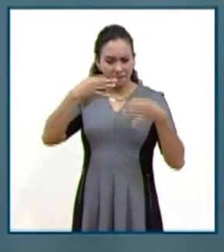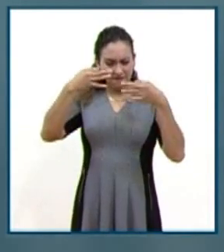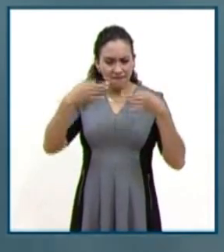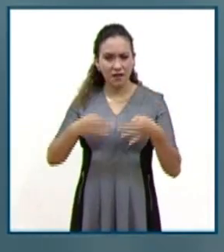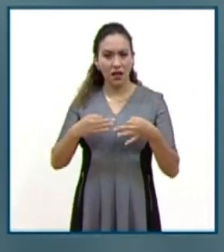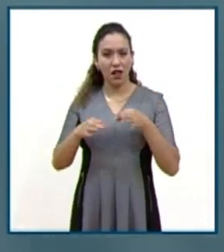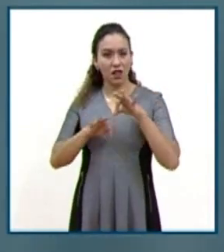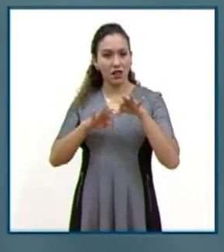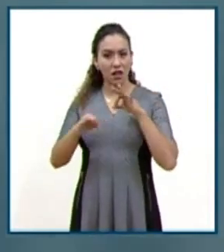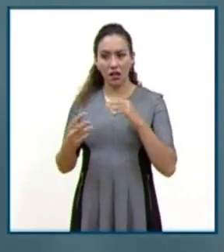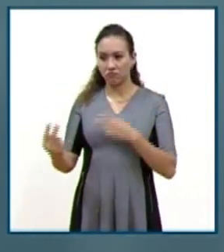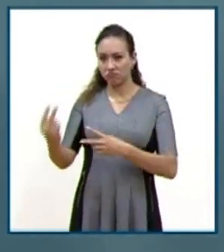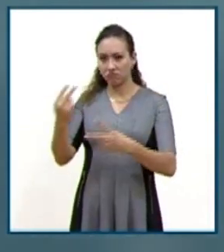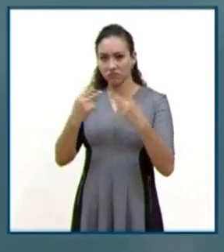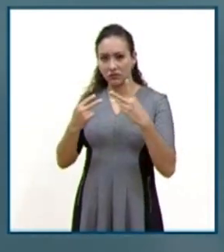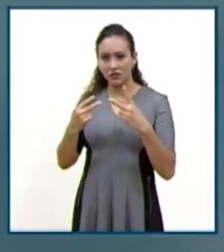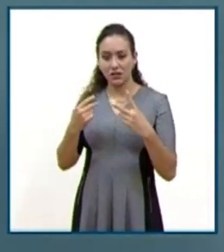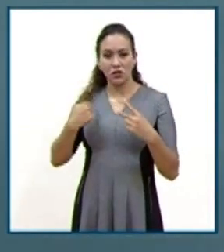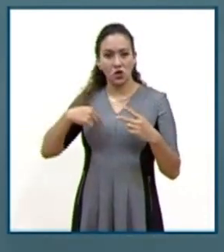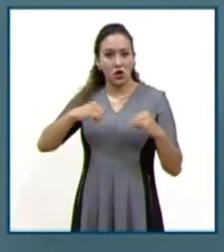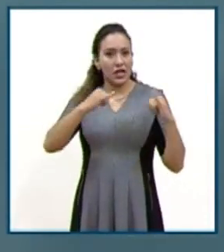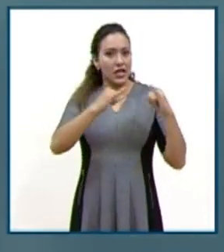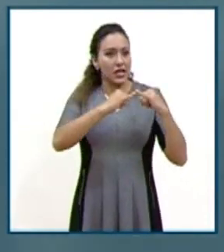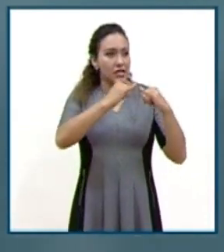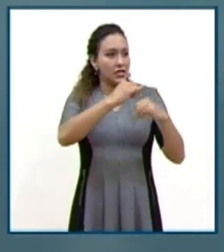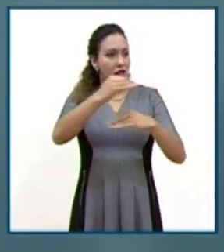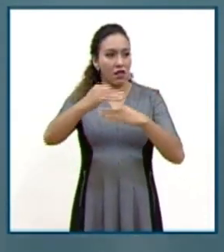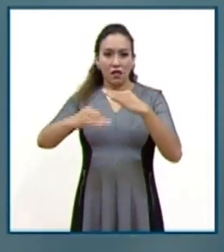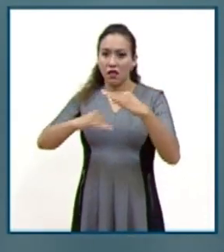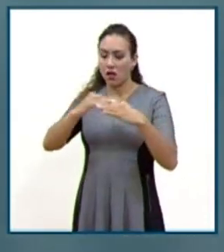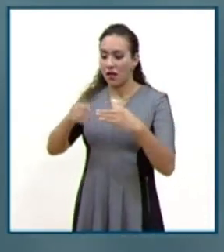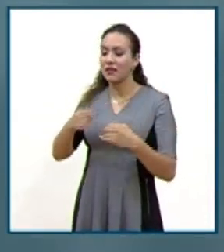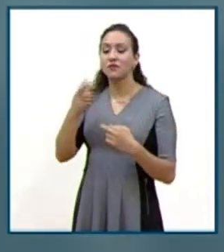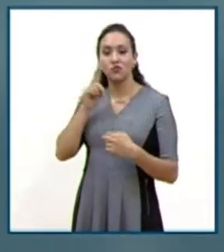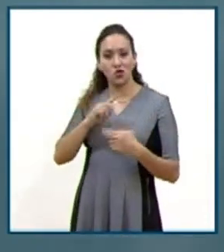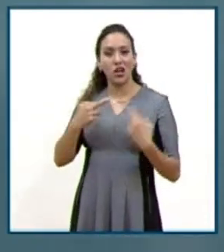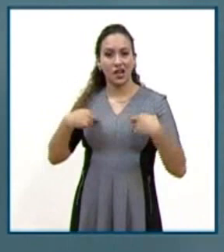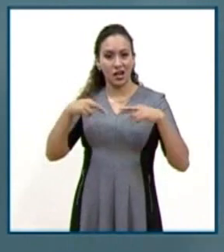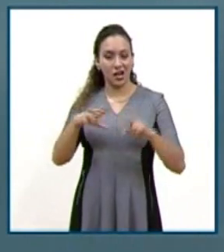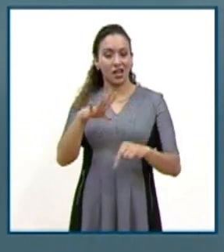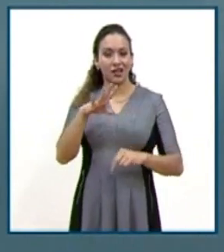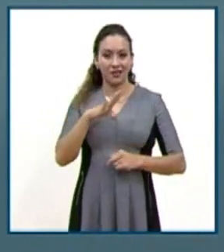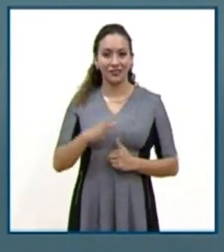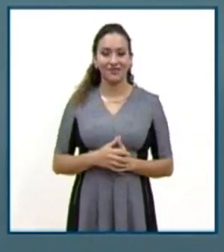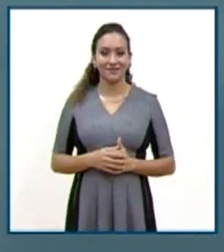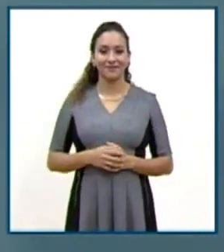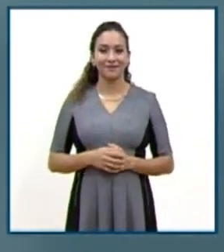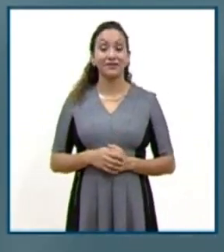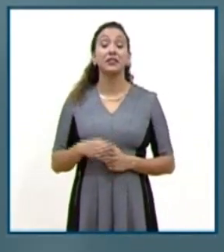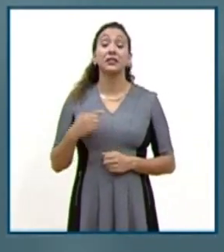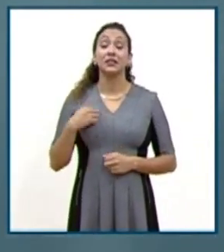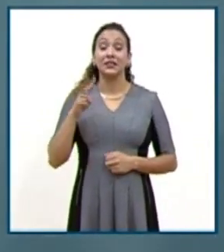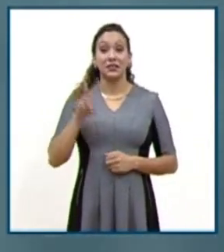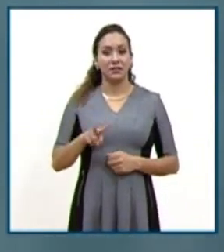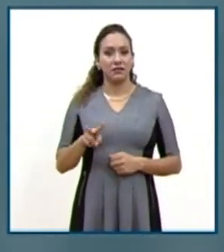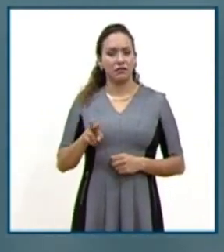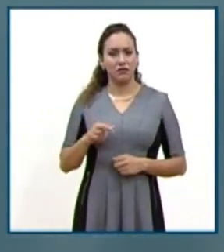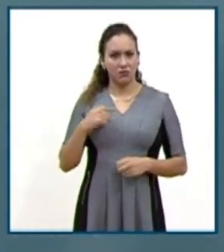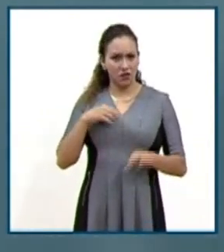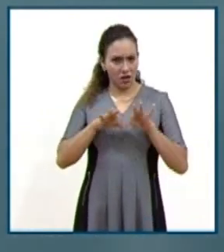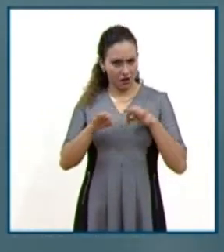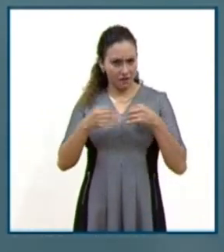de Procesos Penales Federales y de Amparo en materia penal en Chiapas, Angélica Marina Díaz Pérez, del